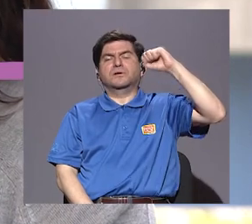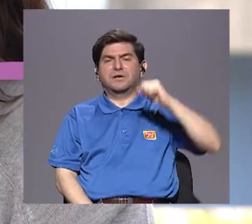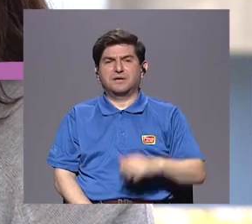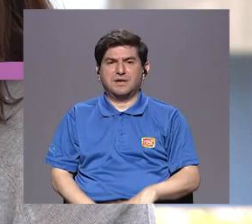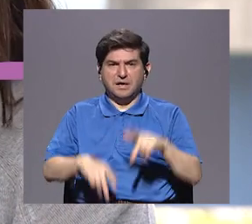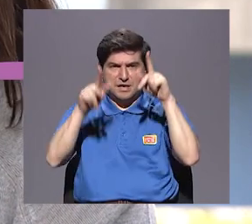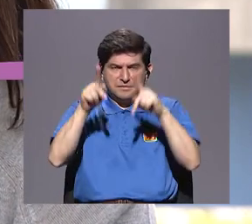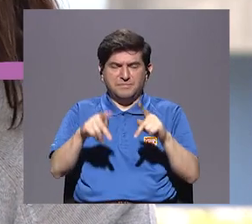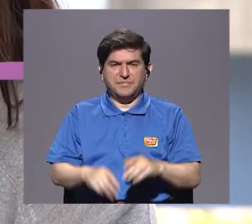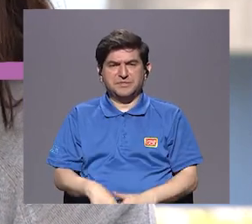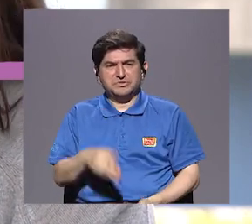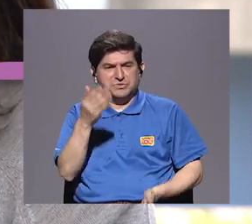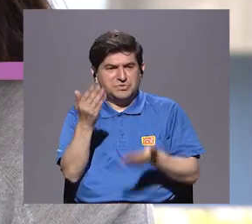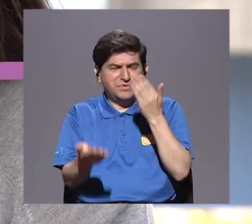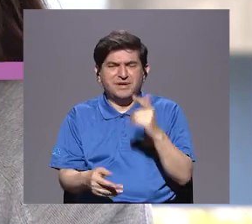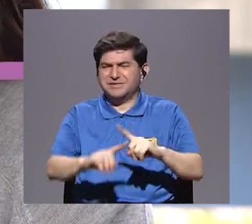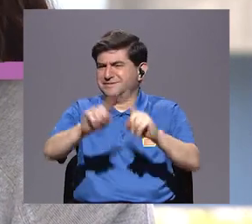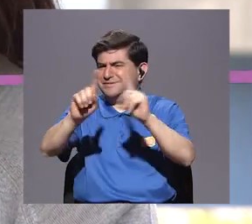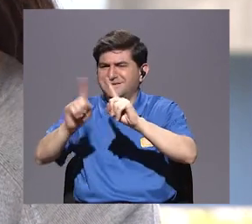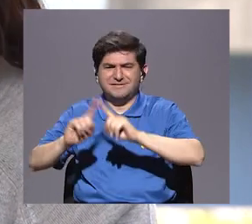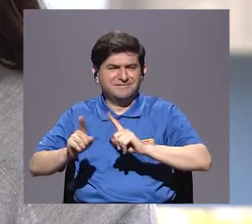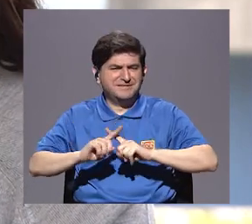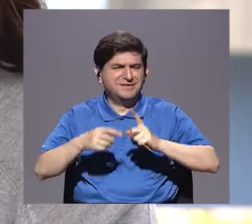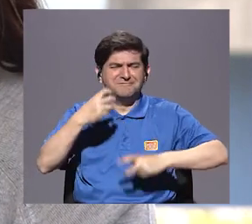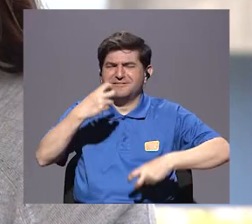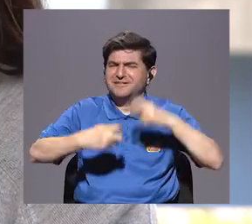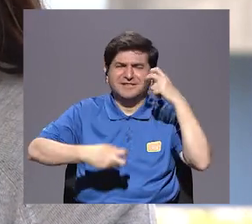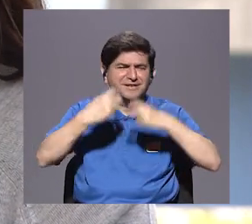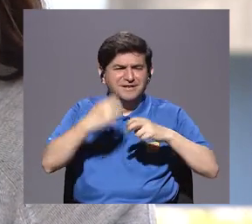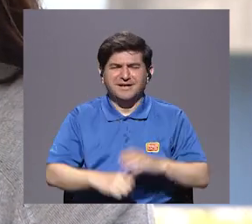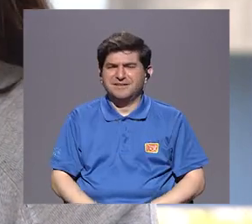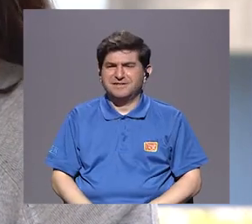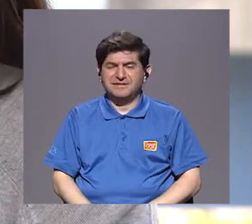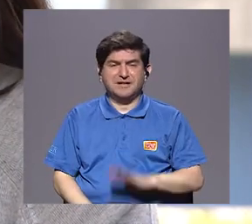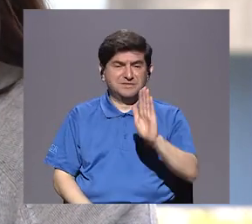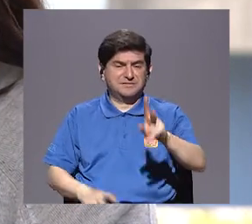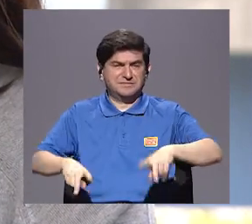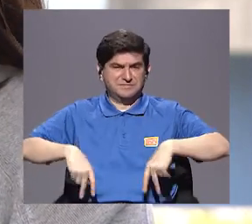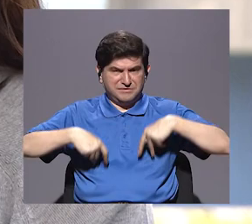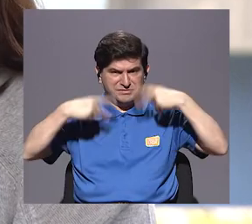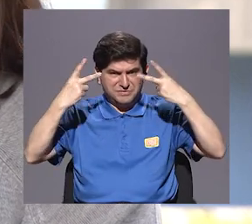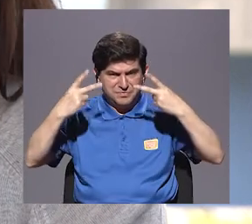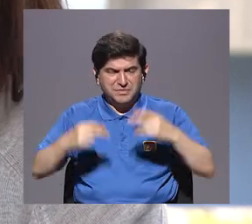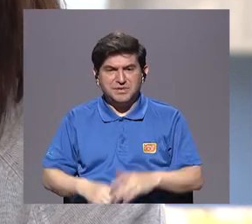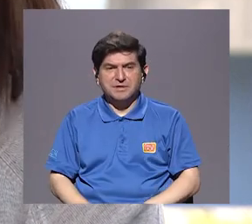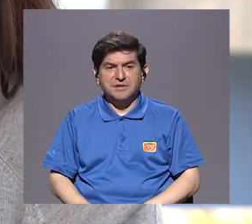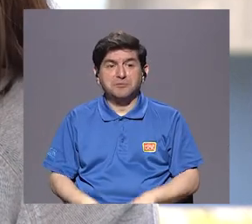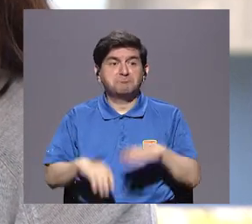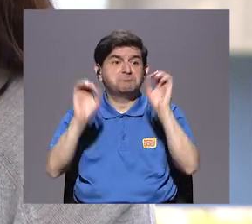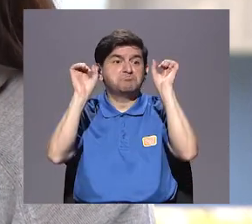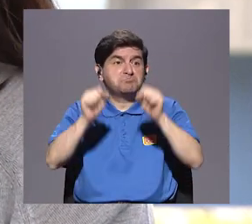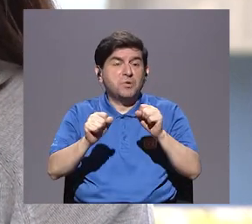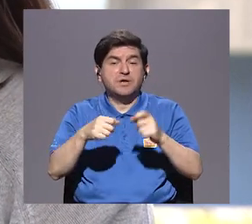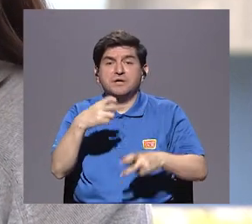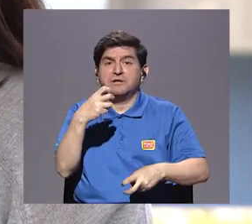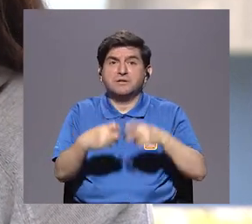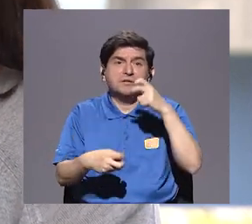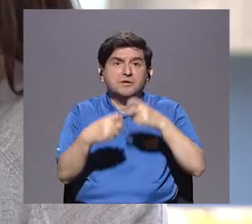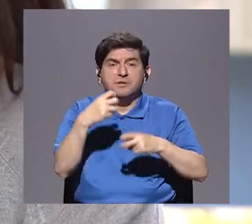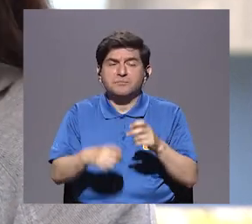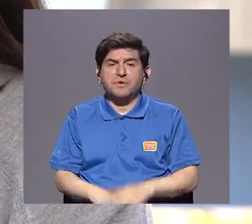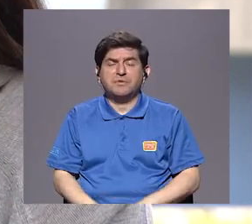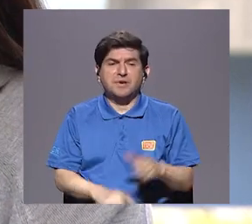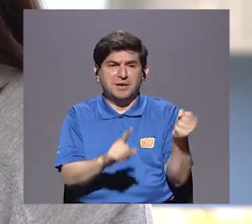persona que ha vivido múltiples dificultades y conflictos en su vida, que pueden ser dificultades